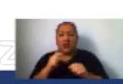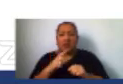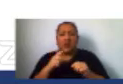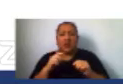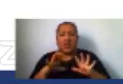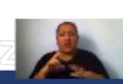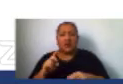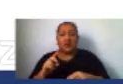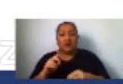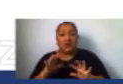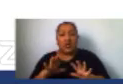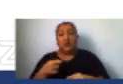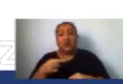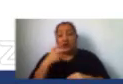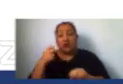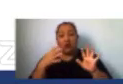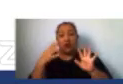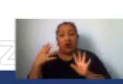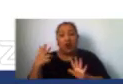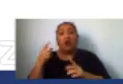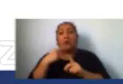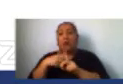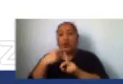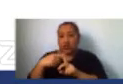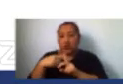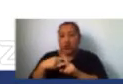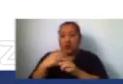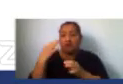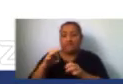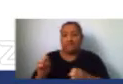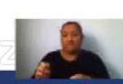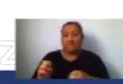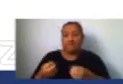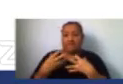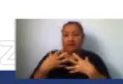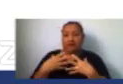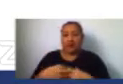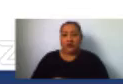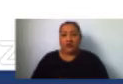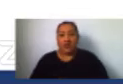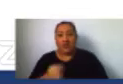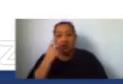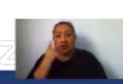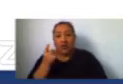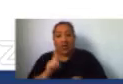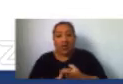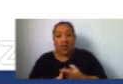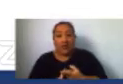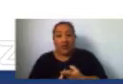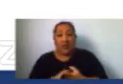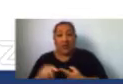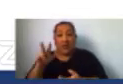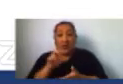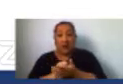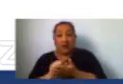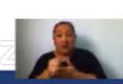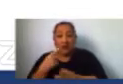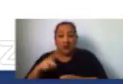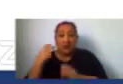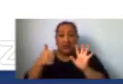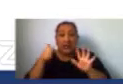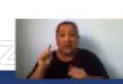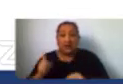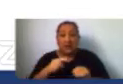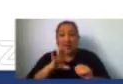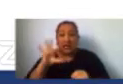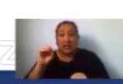110.298 casos positivos. Y estamos viendo que al tercer mes ha habido un aumento de